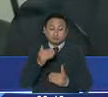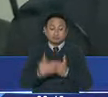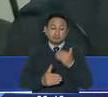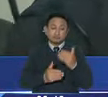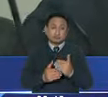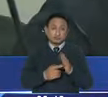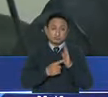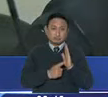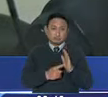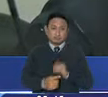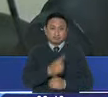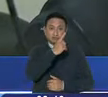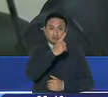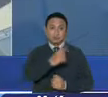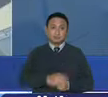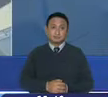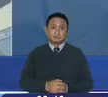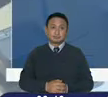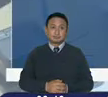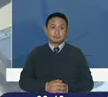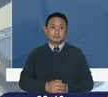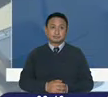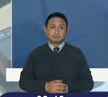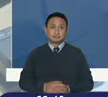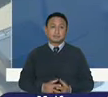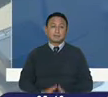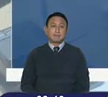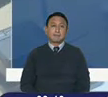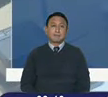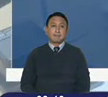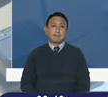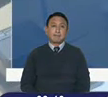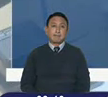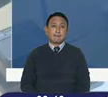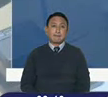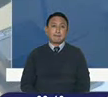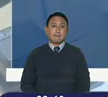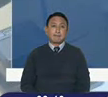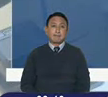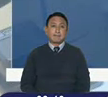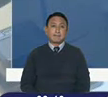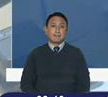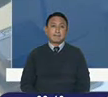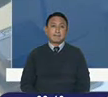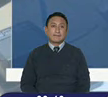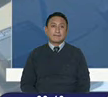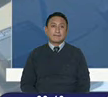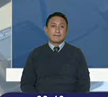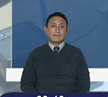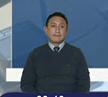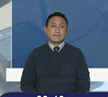cédula son los siguientes. Como paso 1, usted debe ingresar a la agencia virtual en